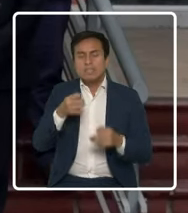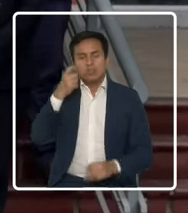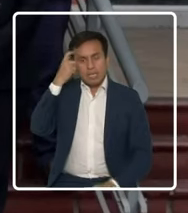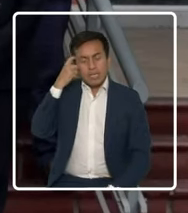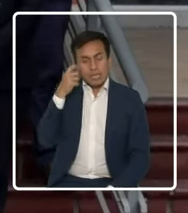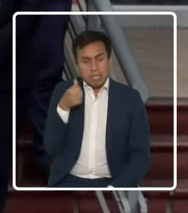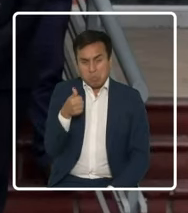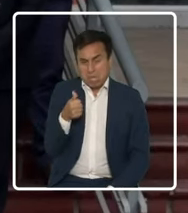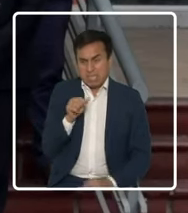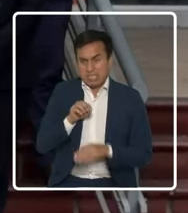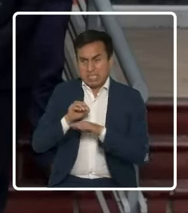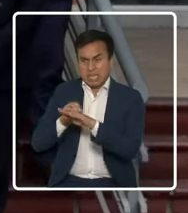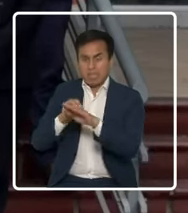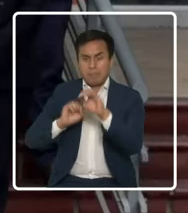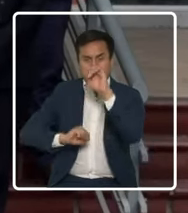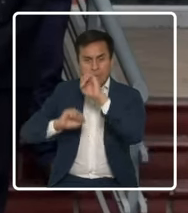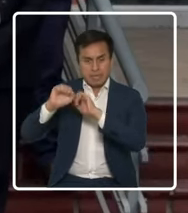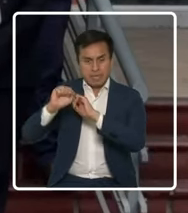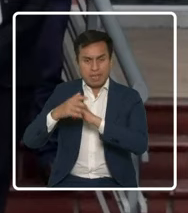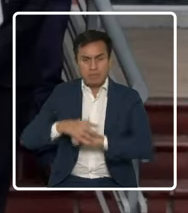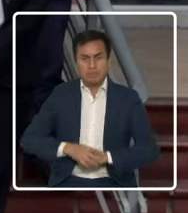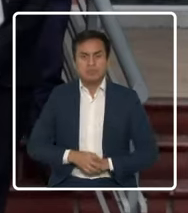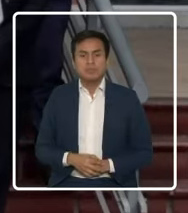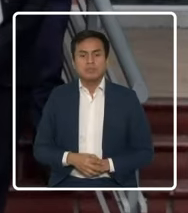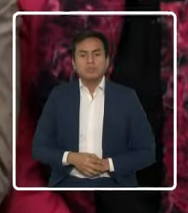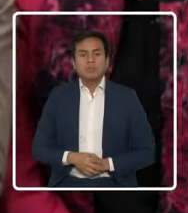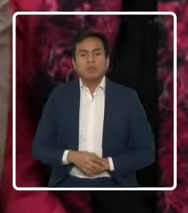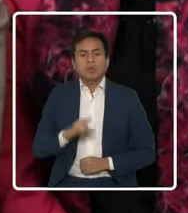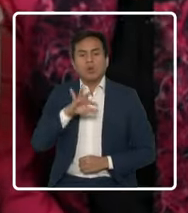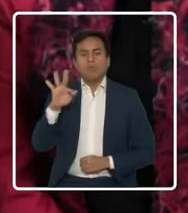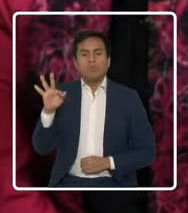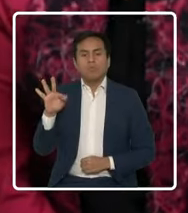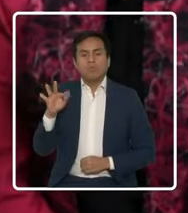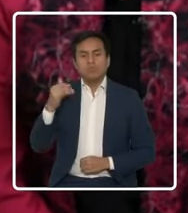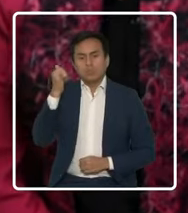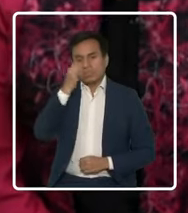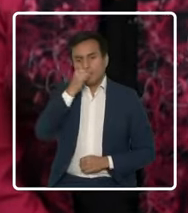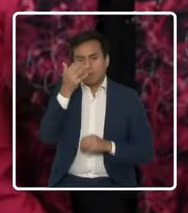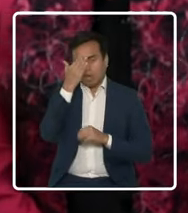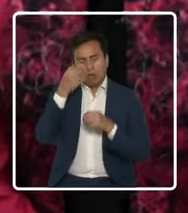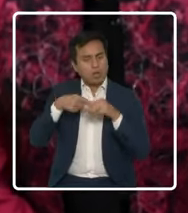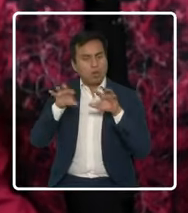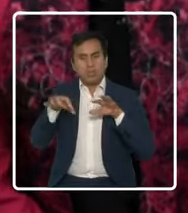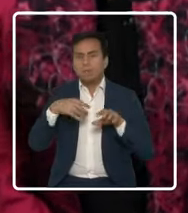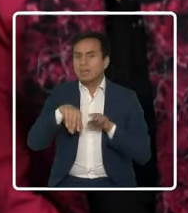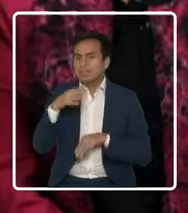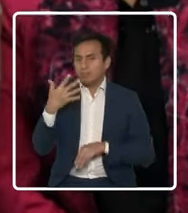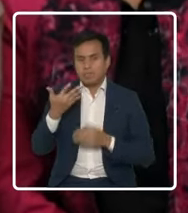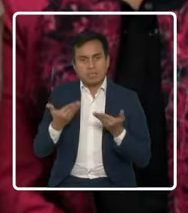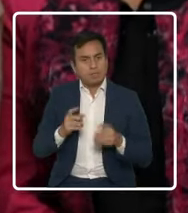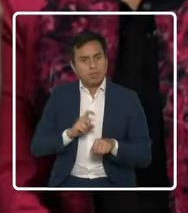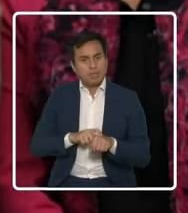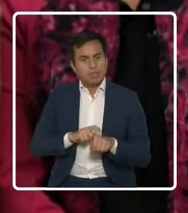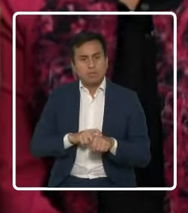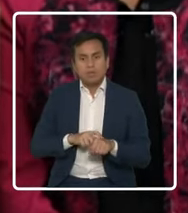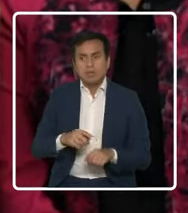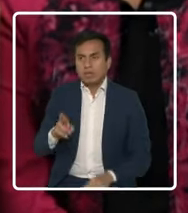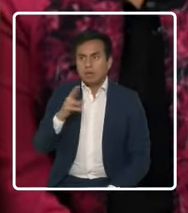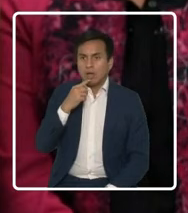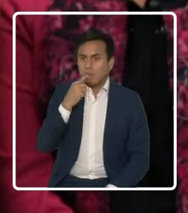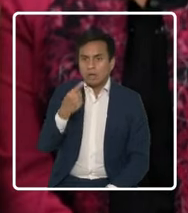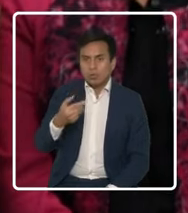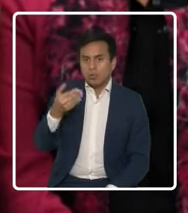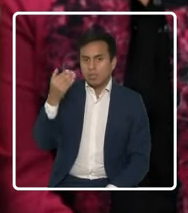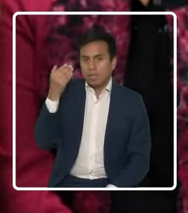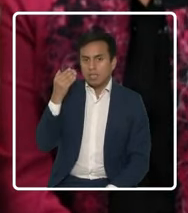¿Cree que son buenas señales para el empresariado? Mucho tiempo esa polémica, estoy preocupado de cosas mucho más importantes en este momento. No había respondido